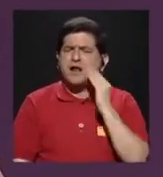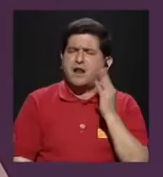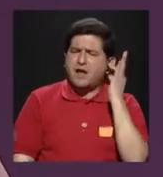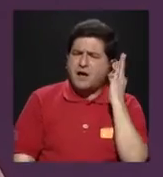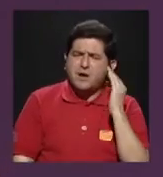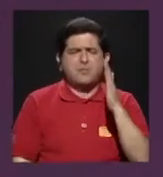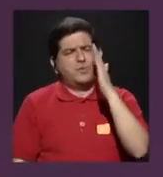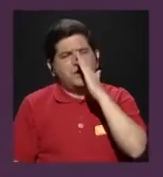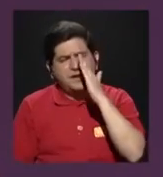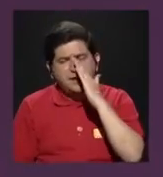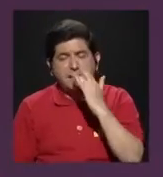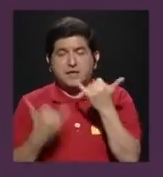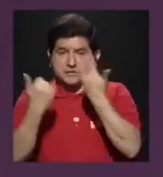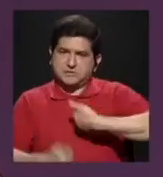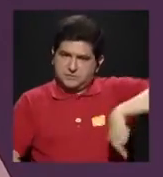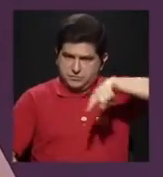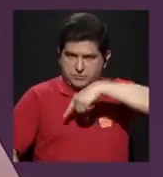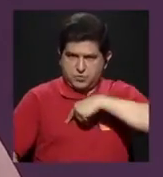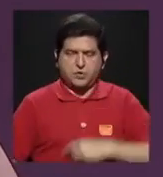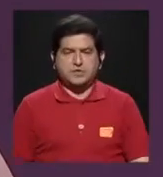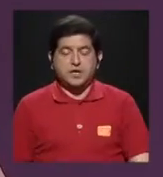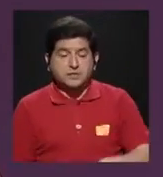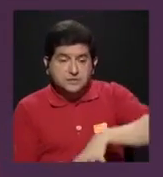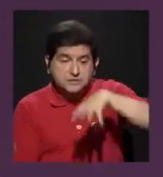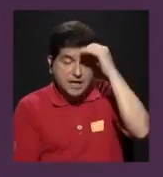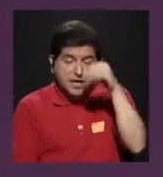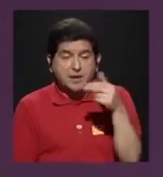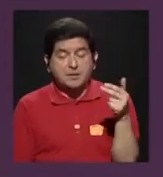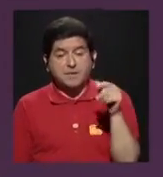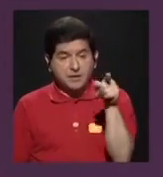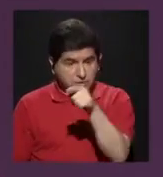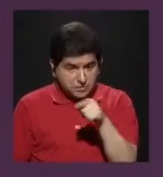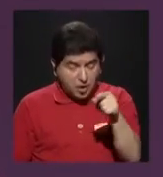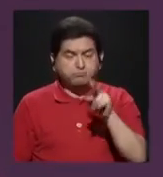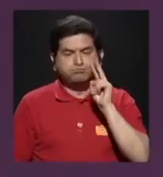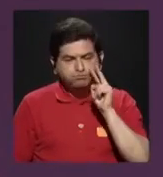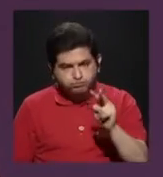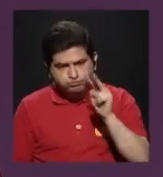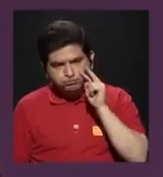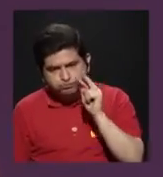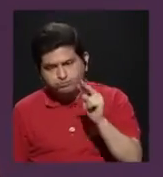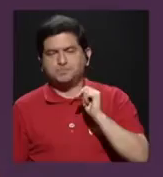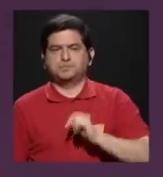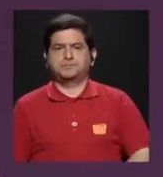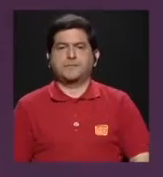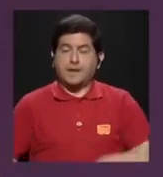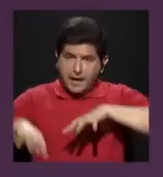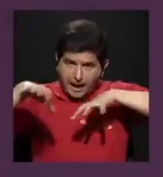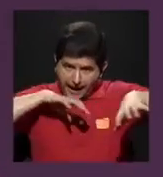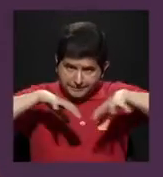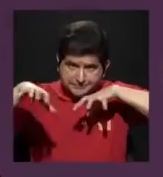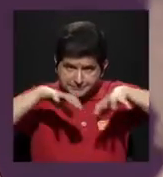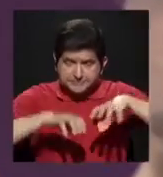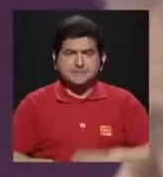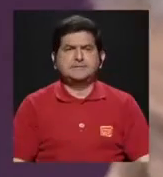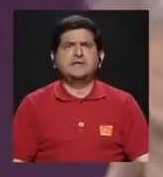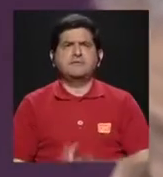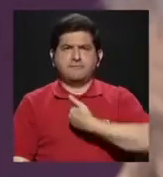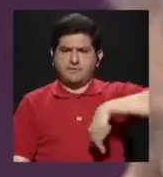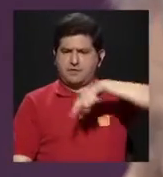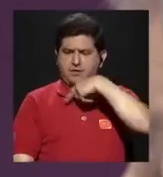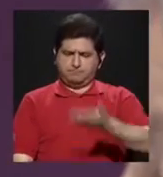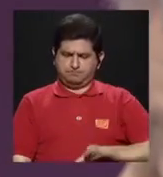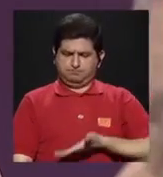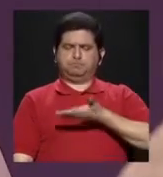ahora nosotras, la hemos aprendido de ellos, ¿verdad? Y es una actividad que nos llena de